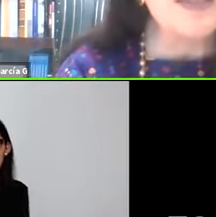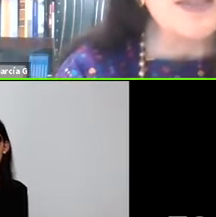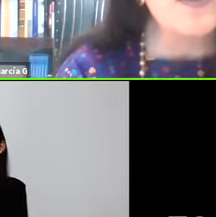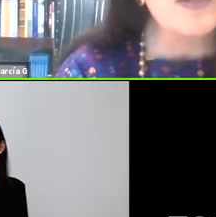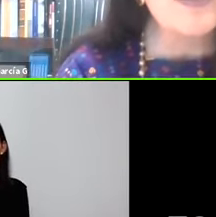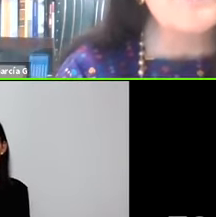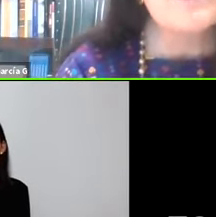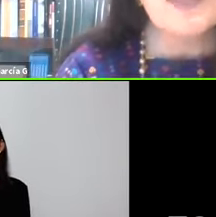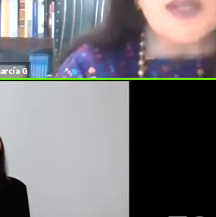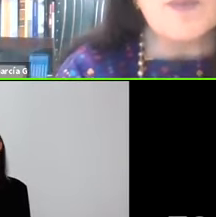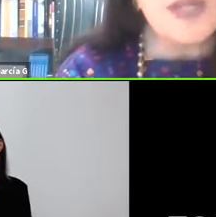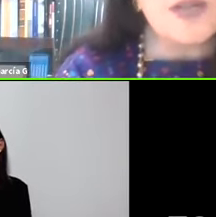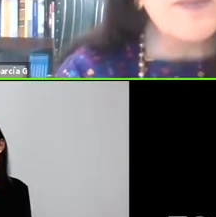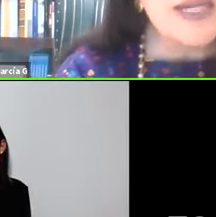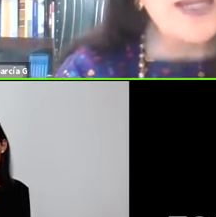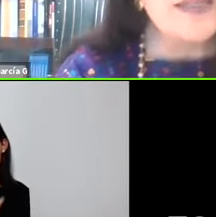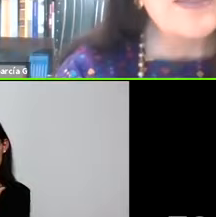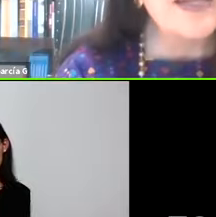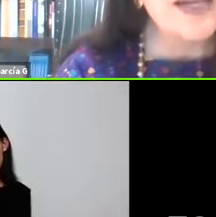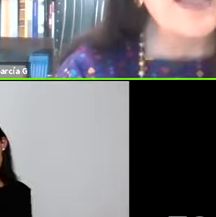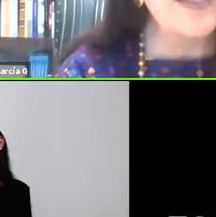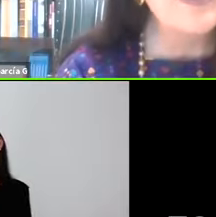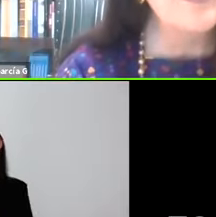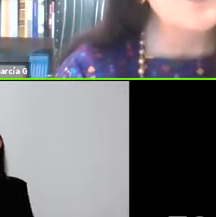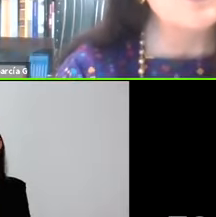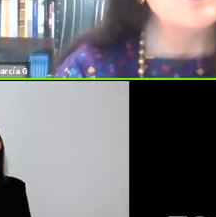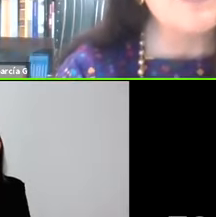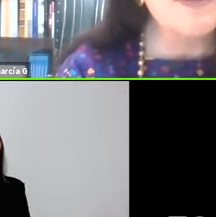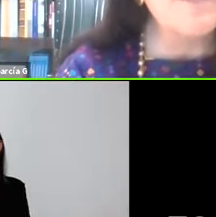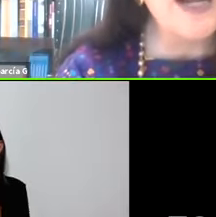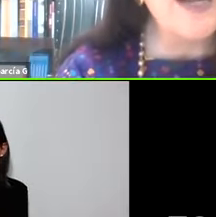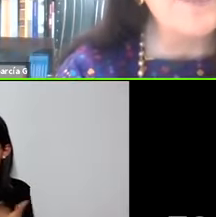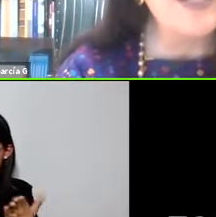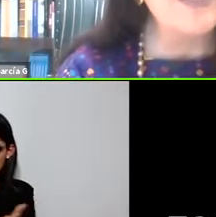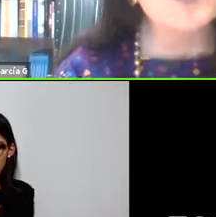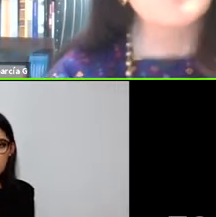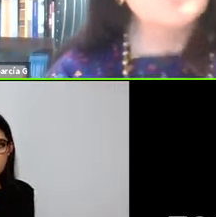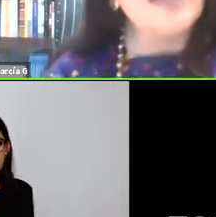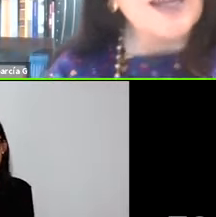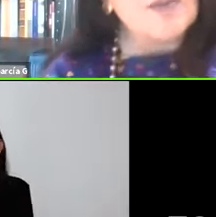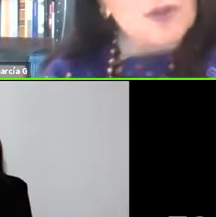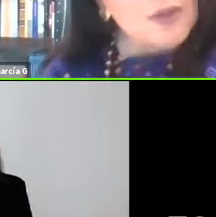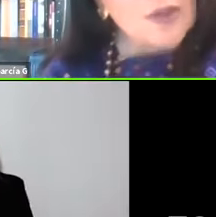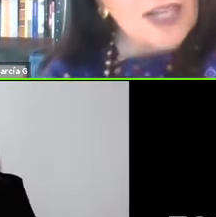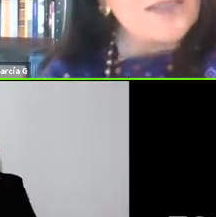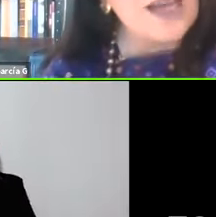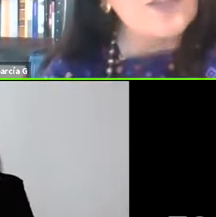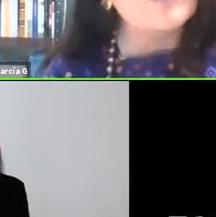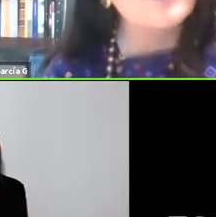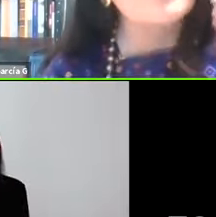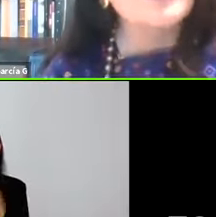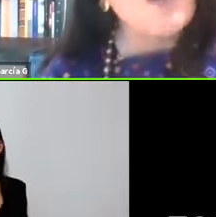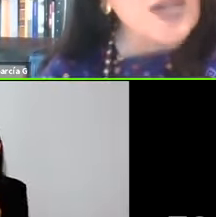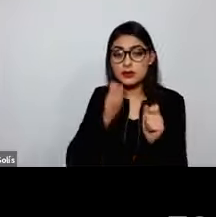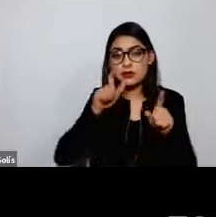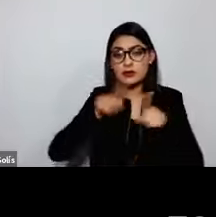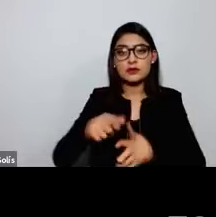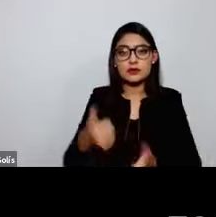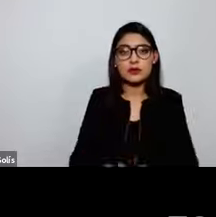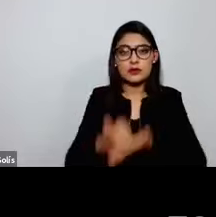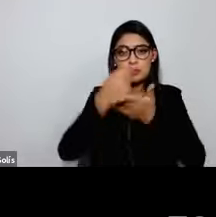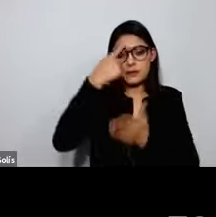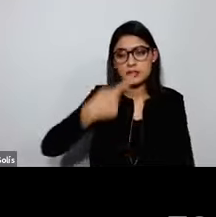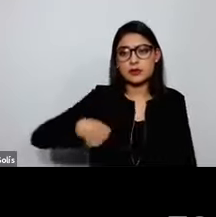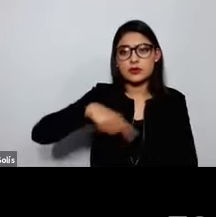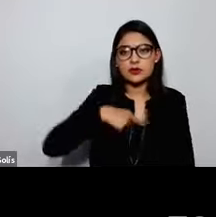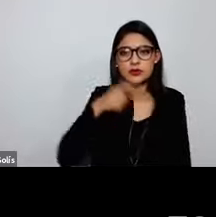nos precedieron, pero de manera destacada nos sirve para ver dónde estamos localizados y